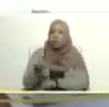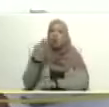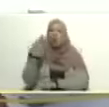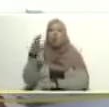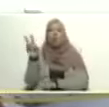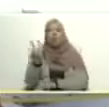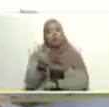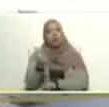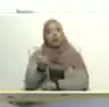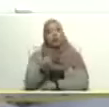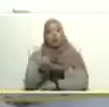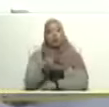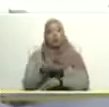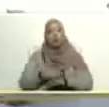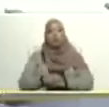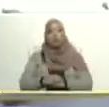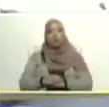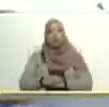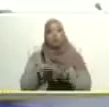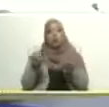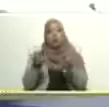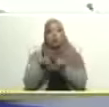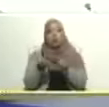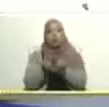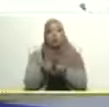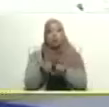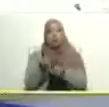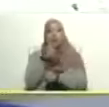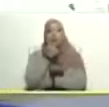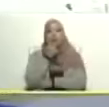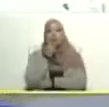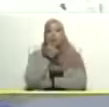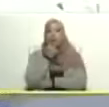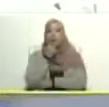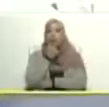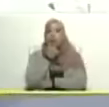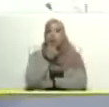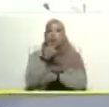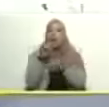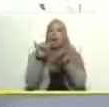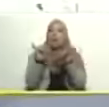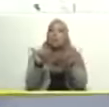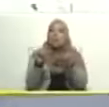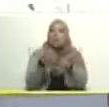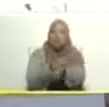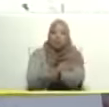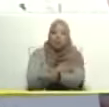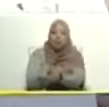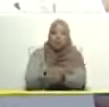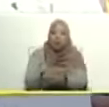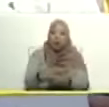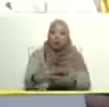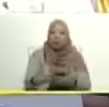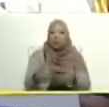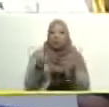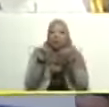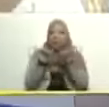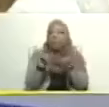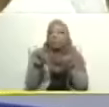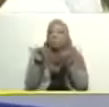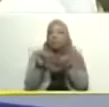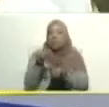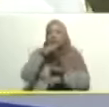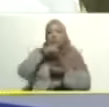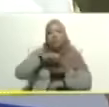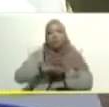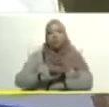Venezuela, que además tenemos el mismo idioma, que tenemos la misma sangre, que tenemos la misma